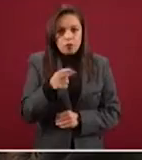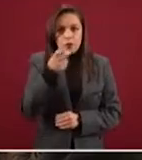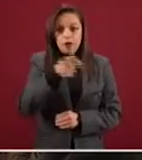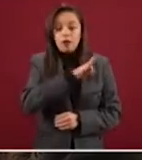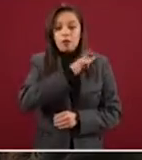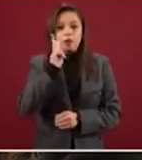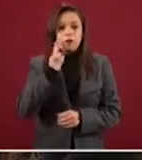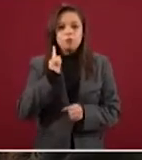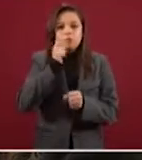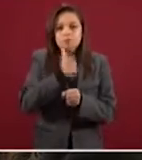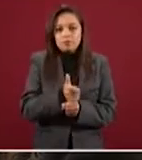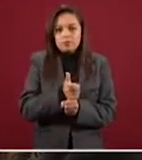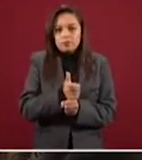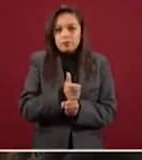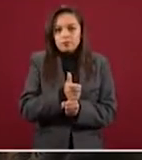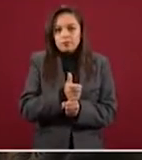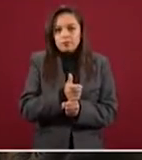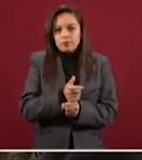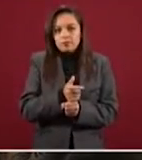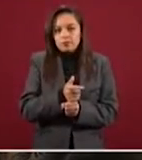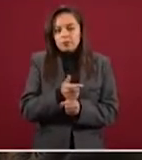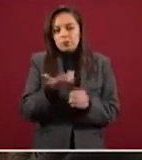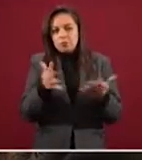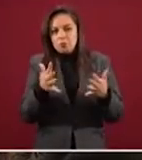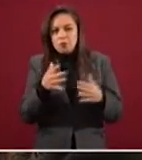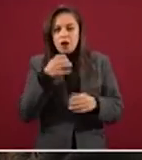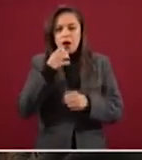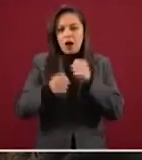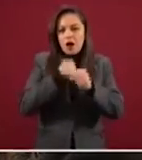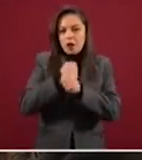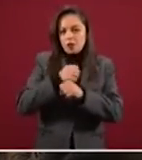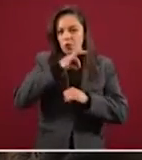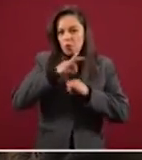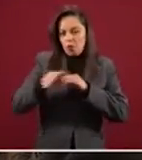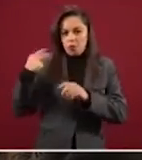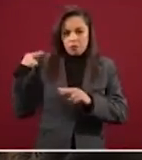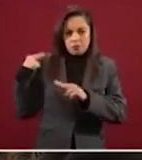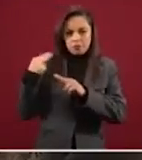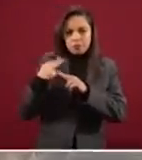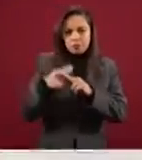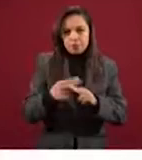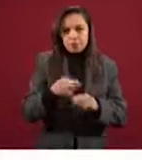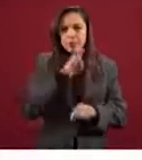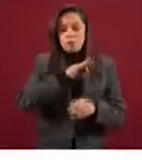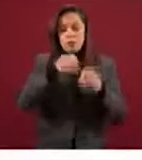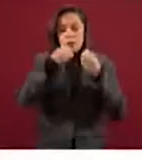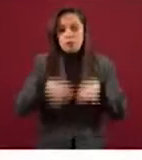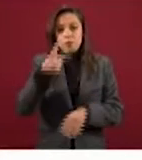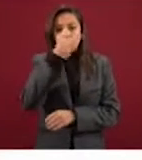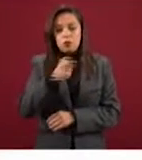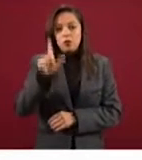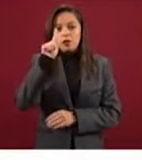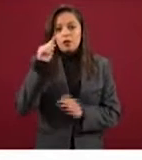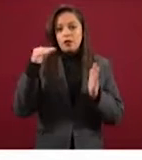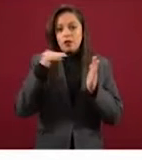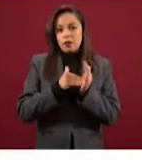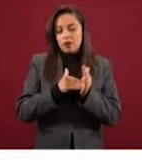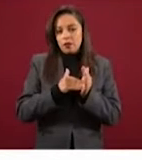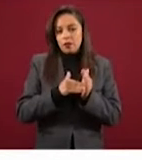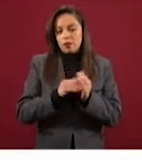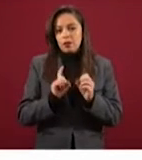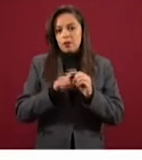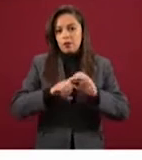en promedio en los últimos años se pierden alrededor de 270 mil empleos en diciembre